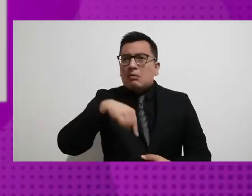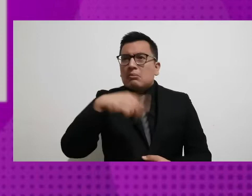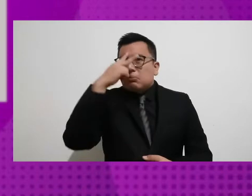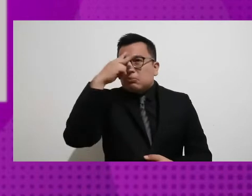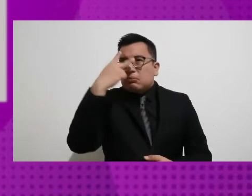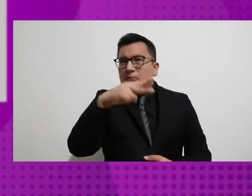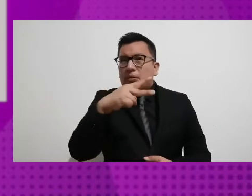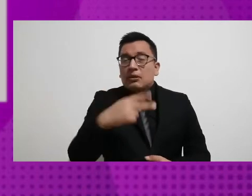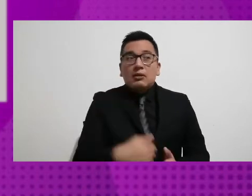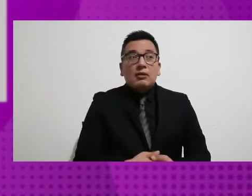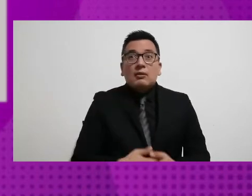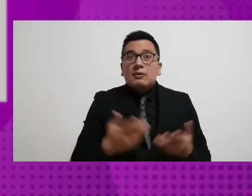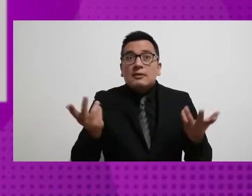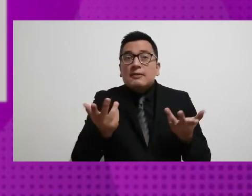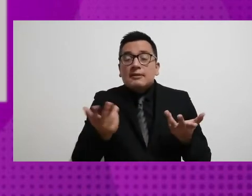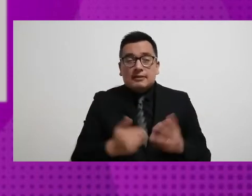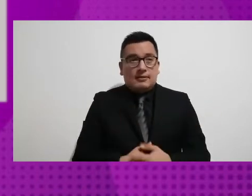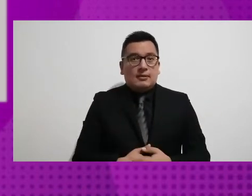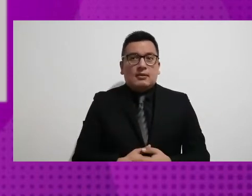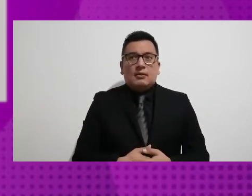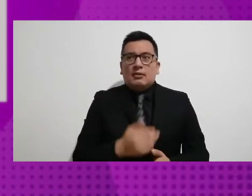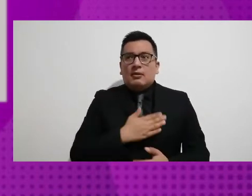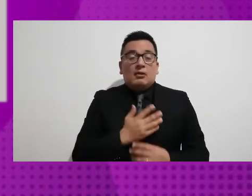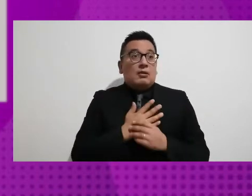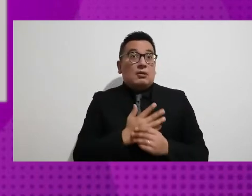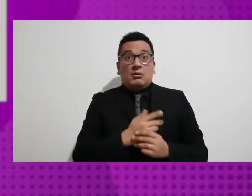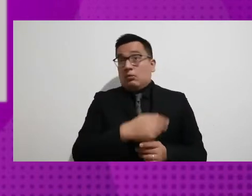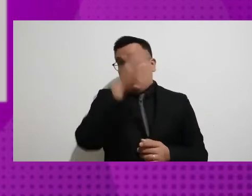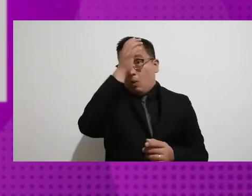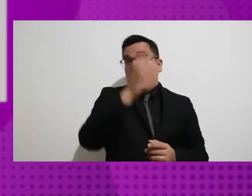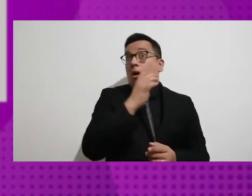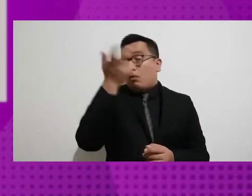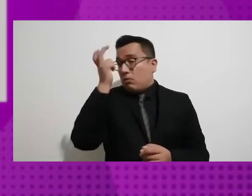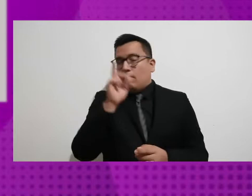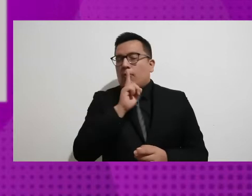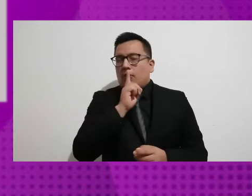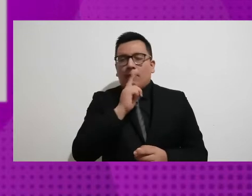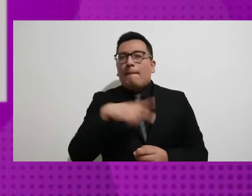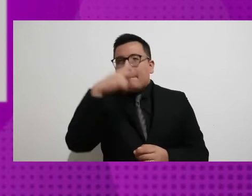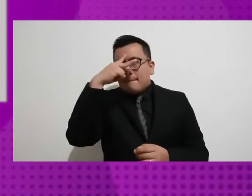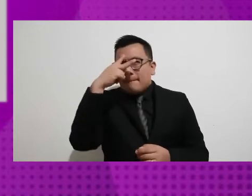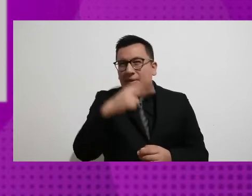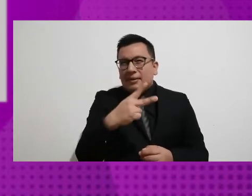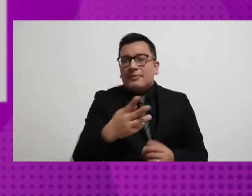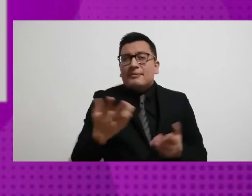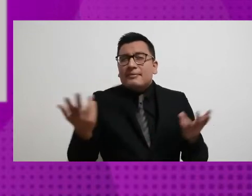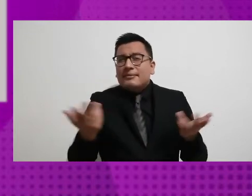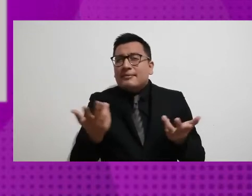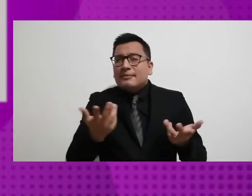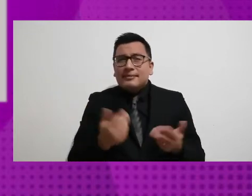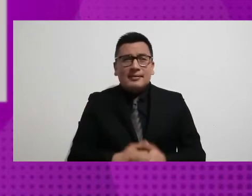Estado mexicano, y no hablo de un Estado aislado, sino del país en